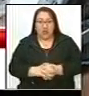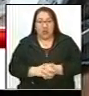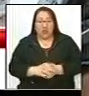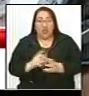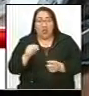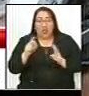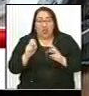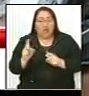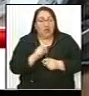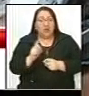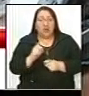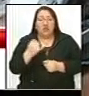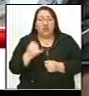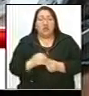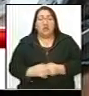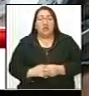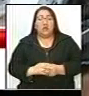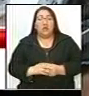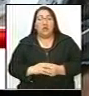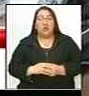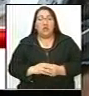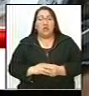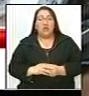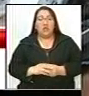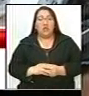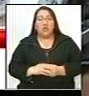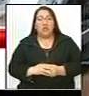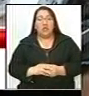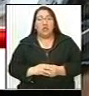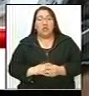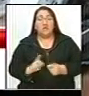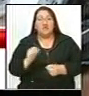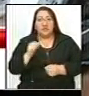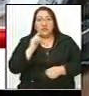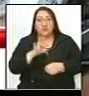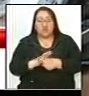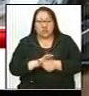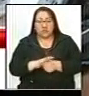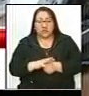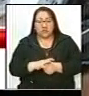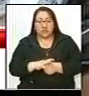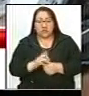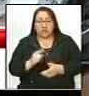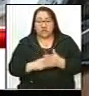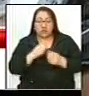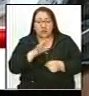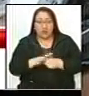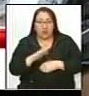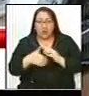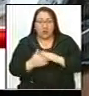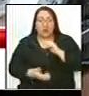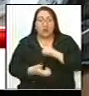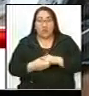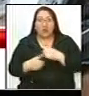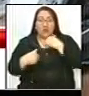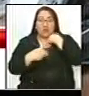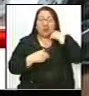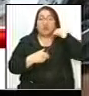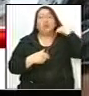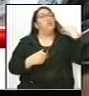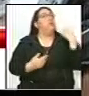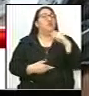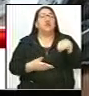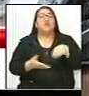este caso no hay un compromiso de repago, pero sí hay un compromiso de cumplir con los convenios con el que nosotros